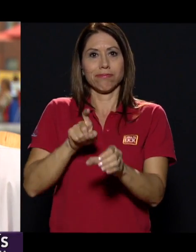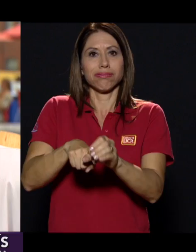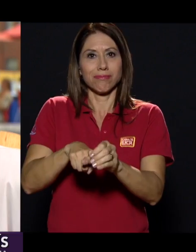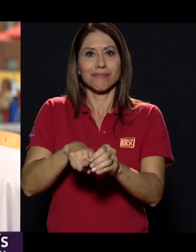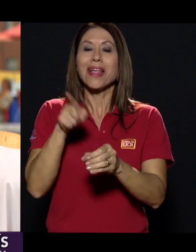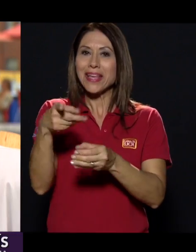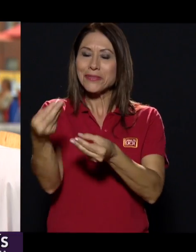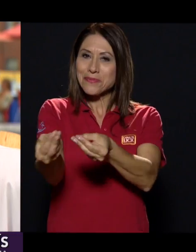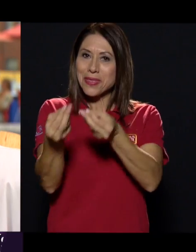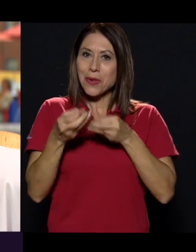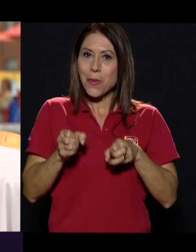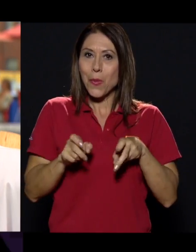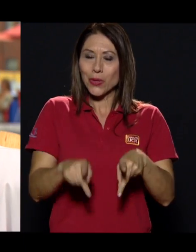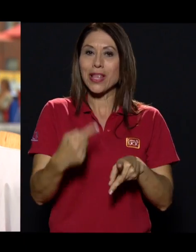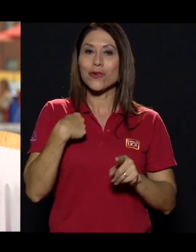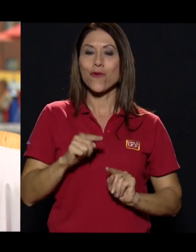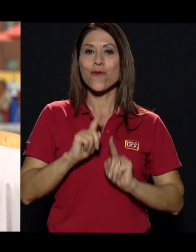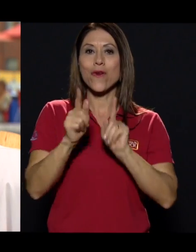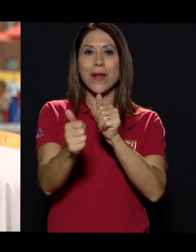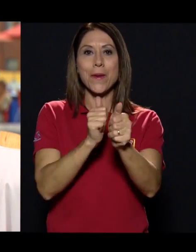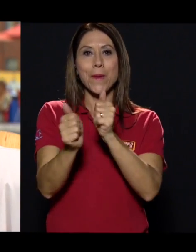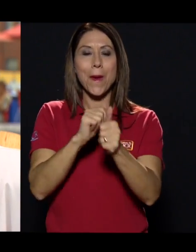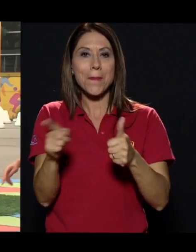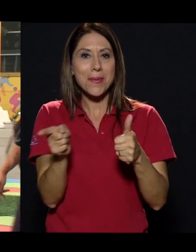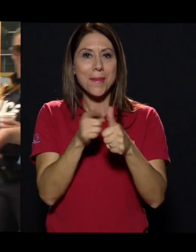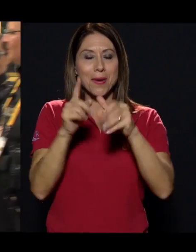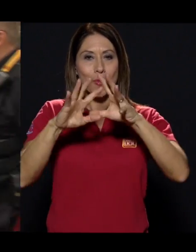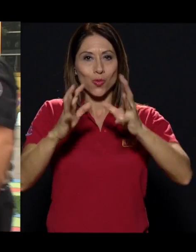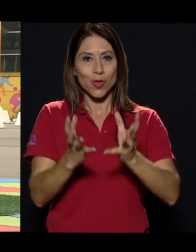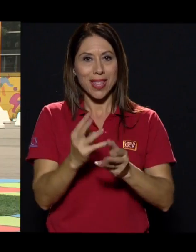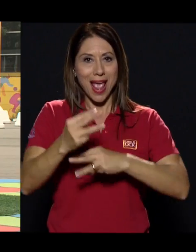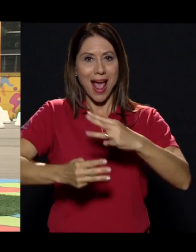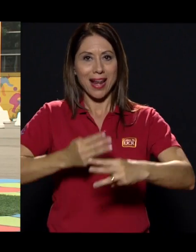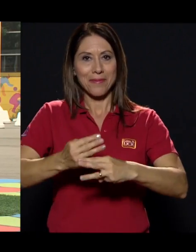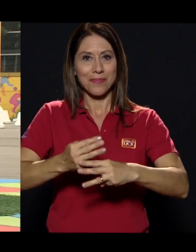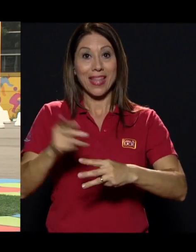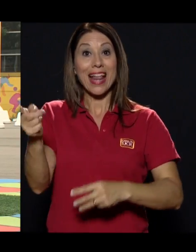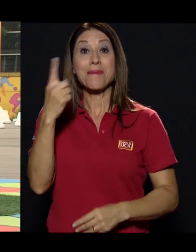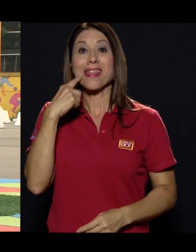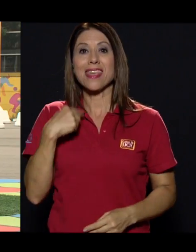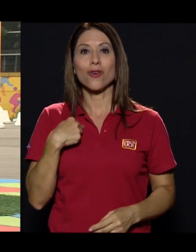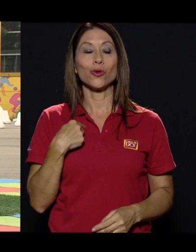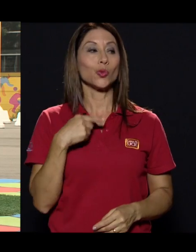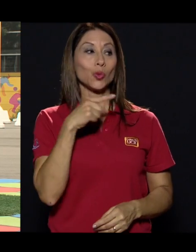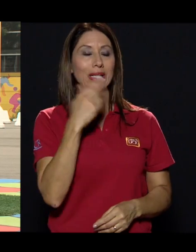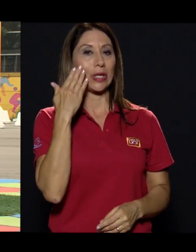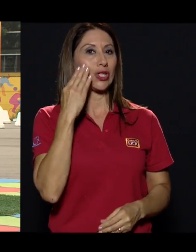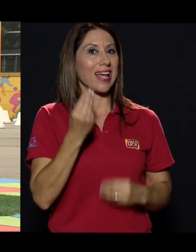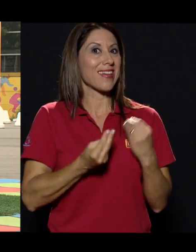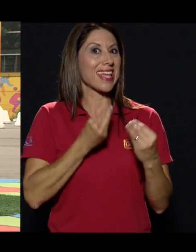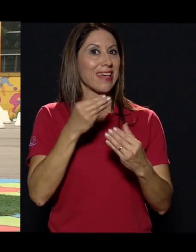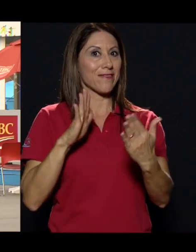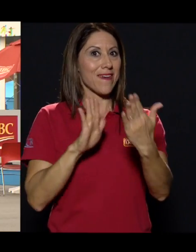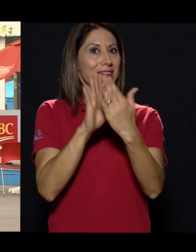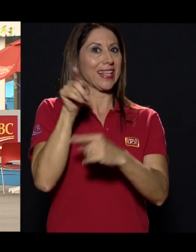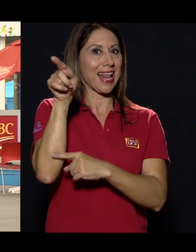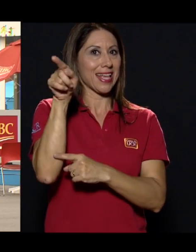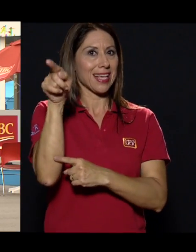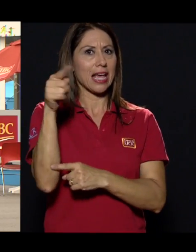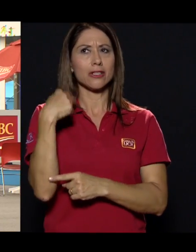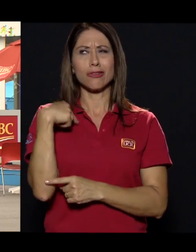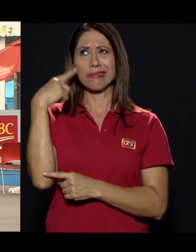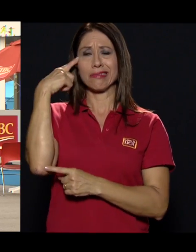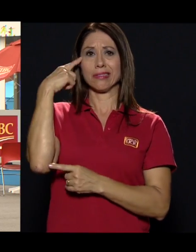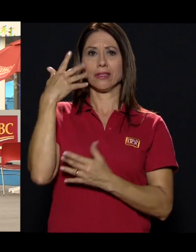y me dieron la oportunidad de asistir al primer mundial y me dijo, no se imagina usted lo que se va a encontrar allá. En mi mente lo